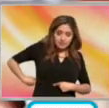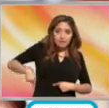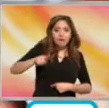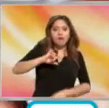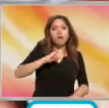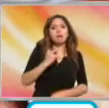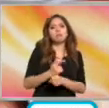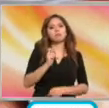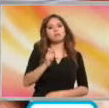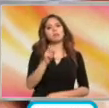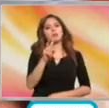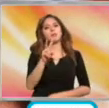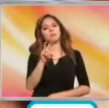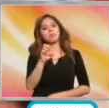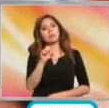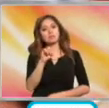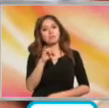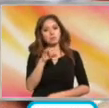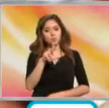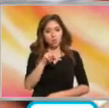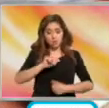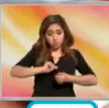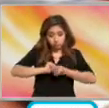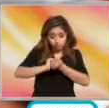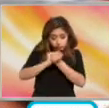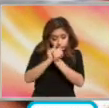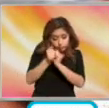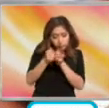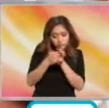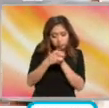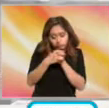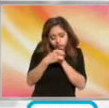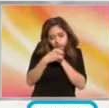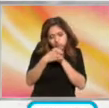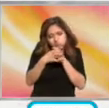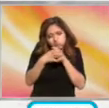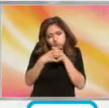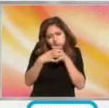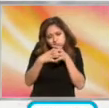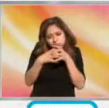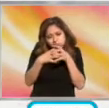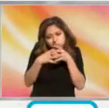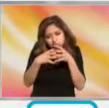de que está generándose un proceso inflamatorio agudo o hasta